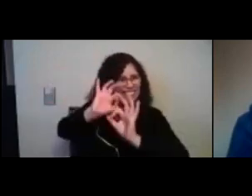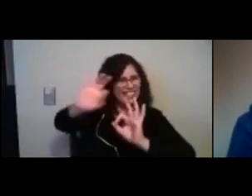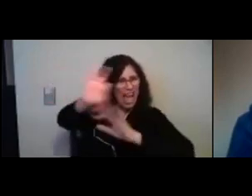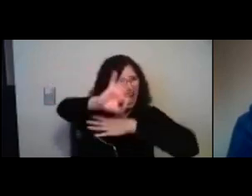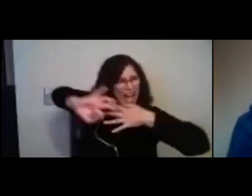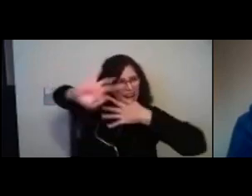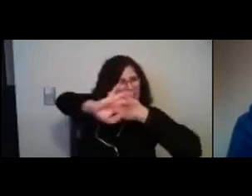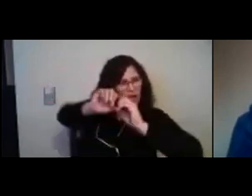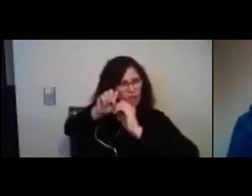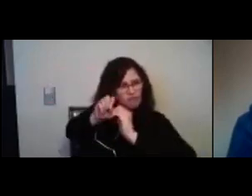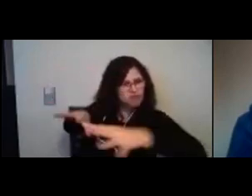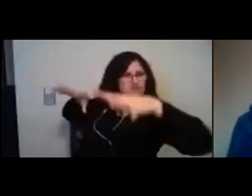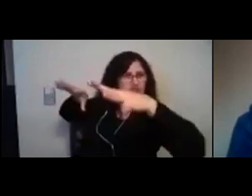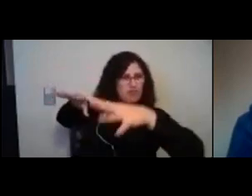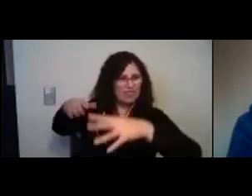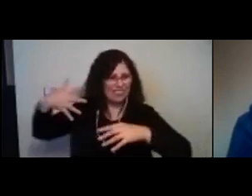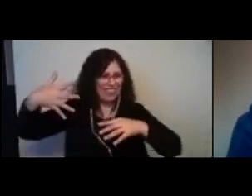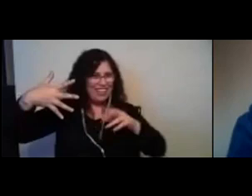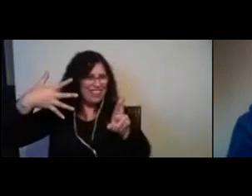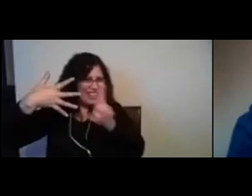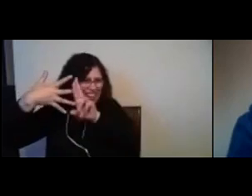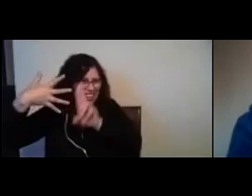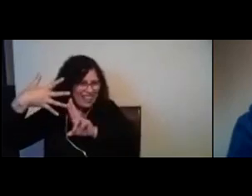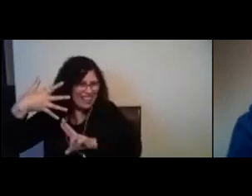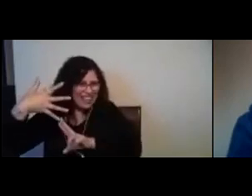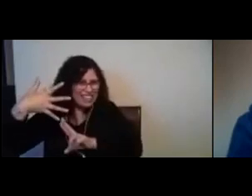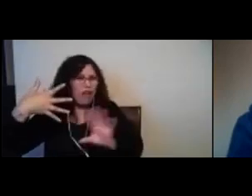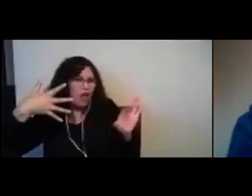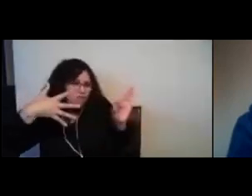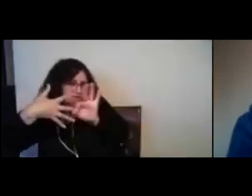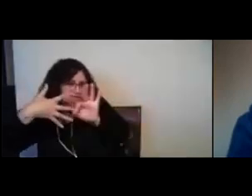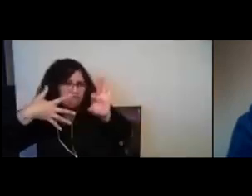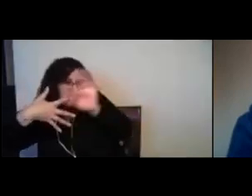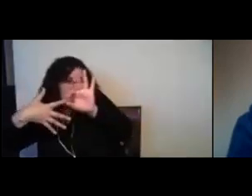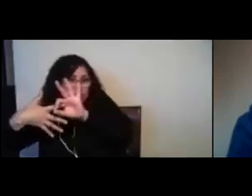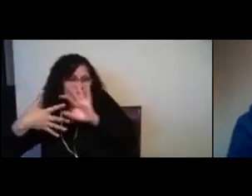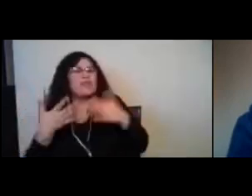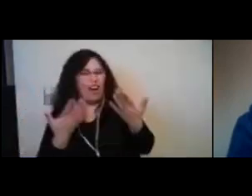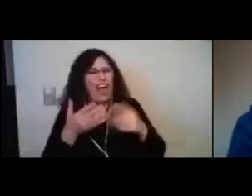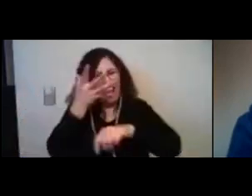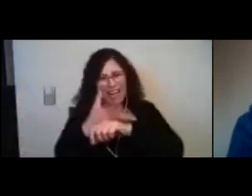neurobiológico que se llama inhibición retrosináptica, ya que consiste en que la neurona